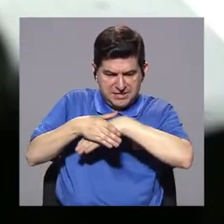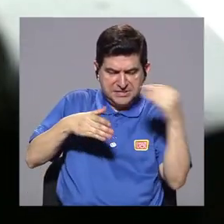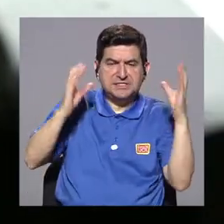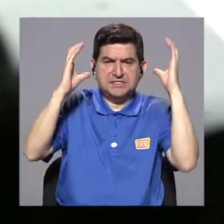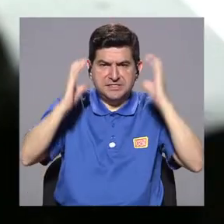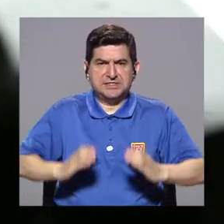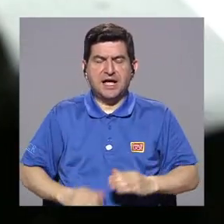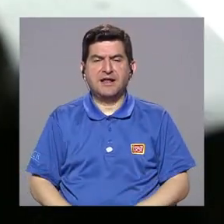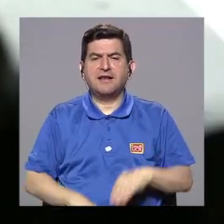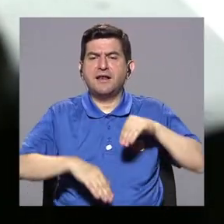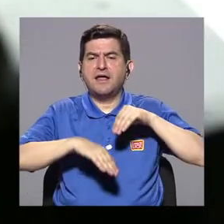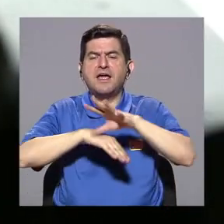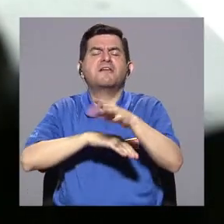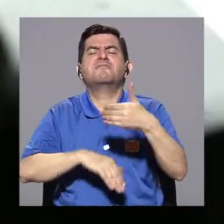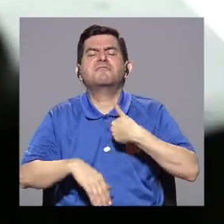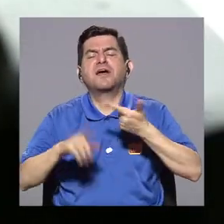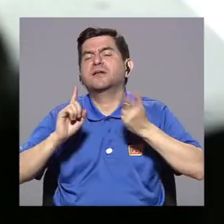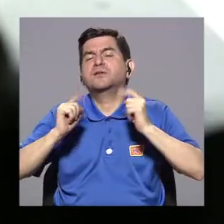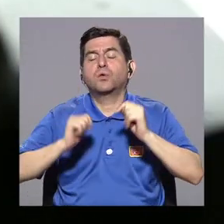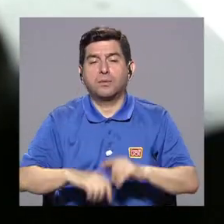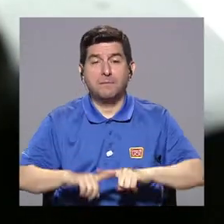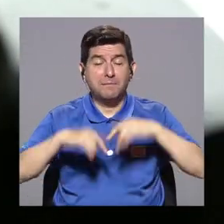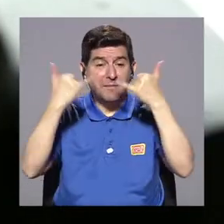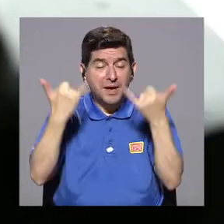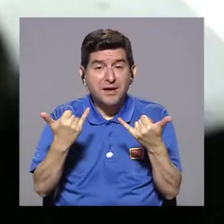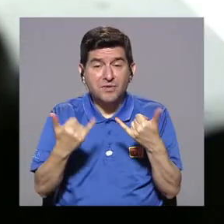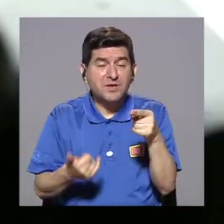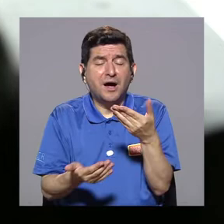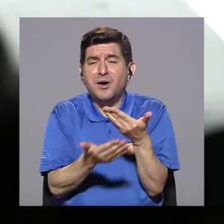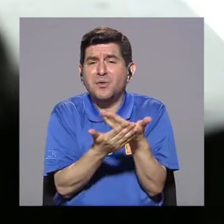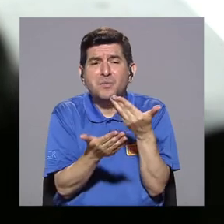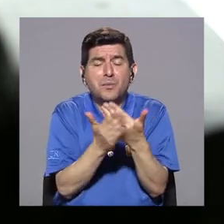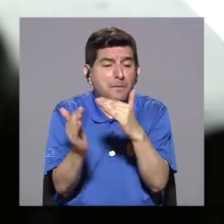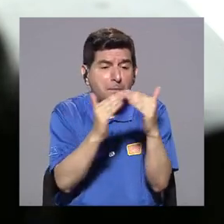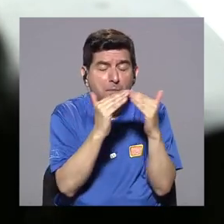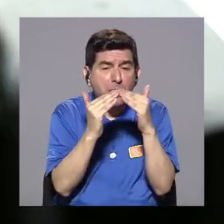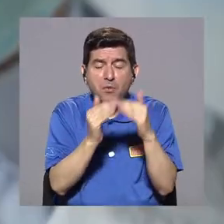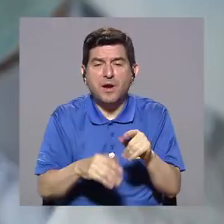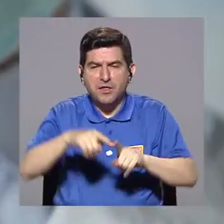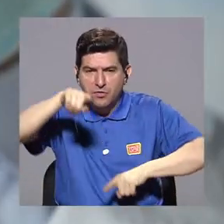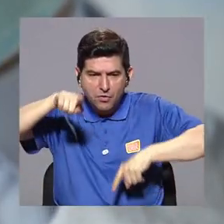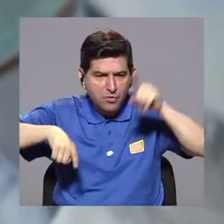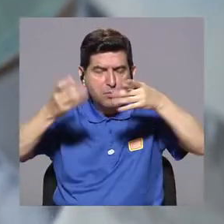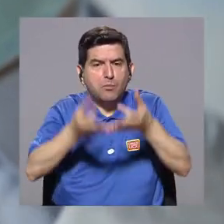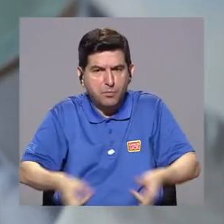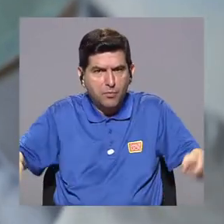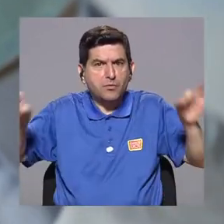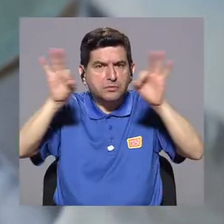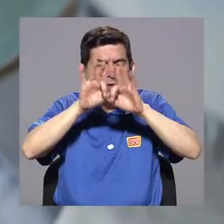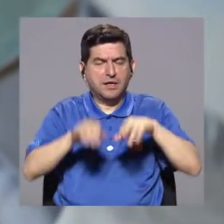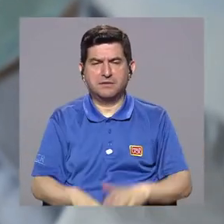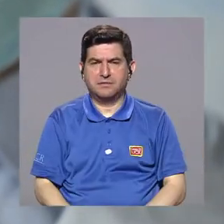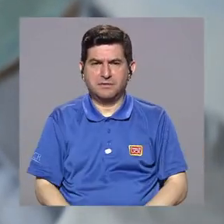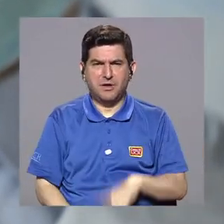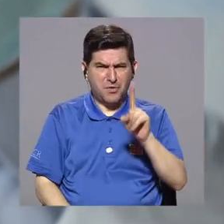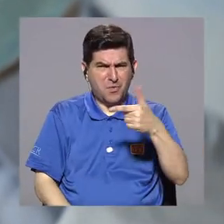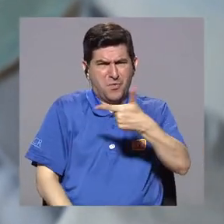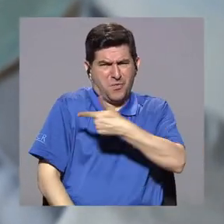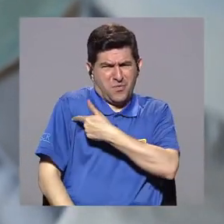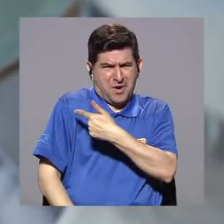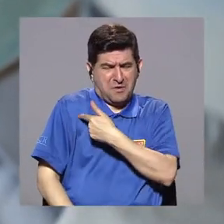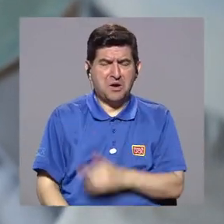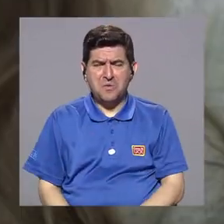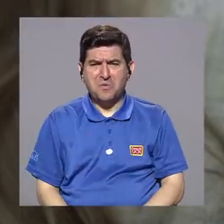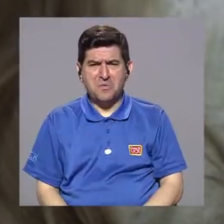sale, qué efectos puede tener. Pero ya eso se probó una población estadísticamente significativa, ¿verdad? No es